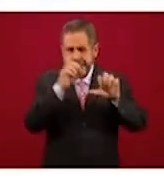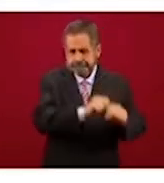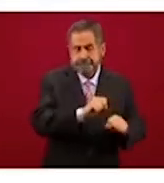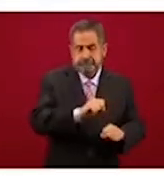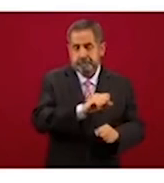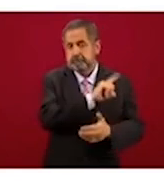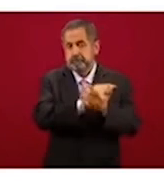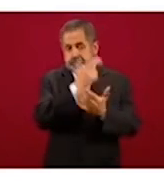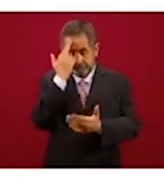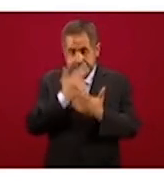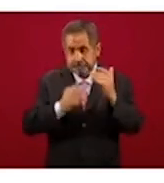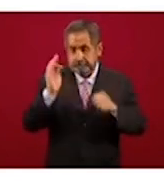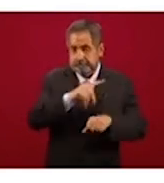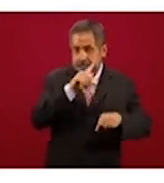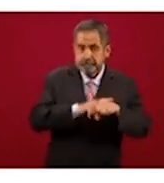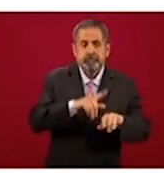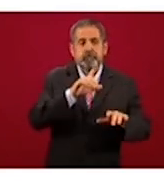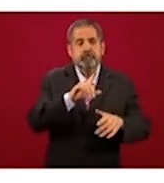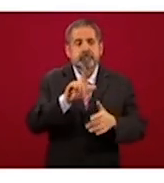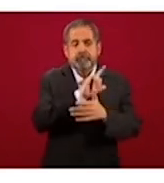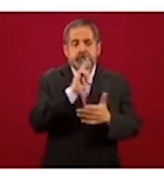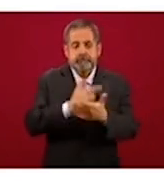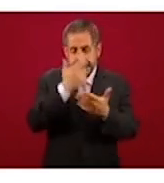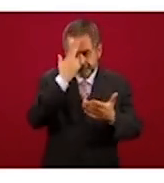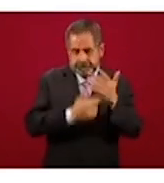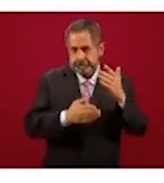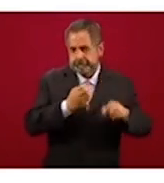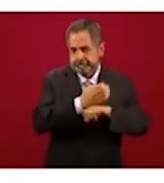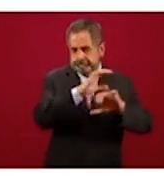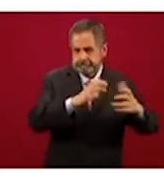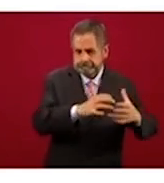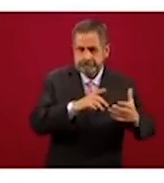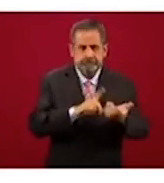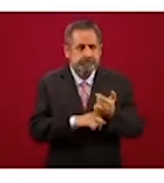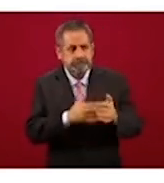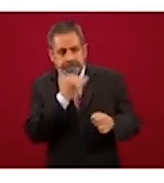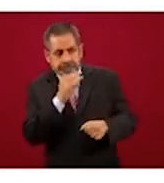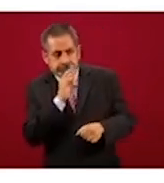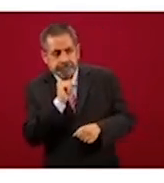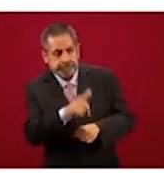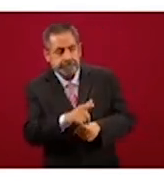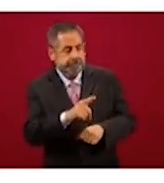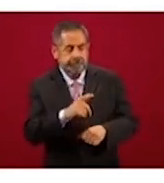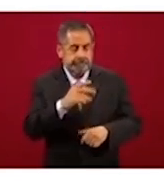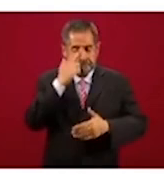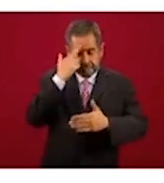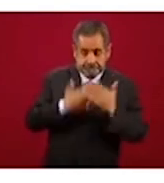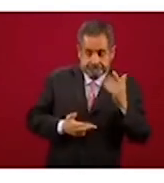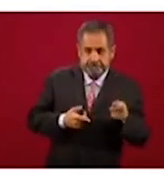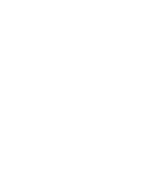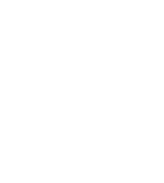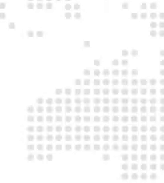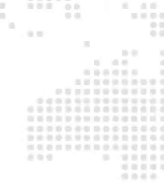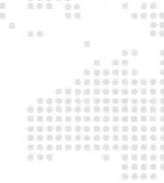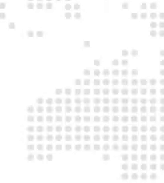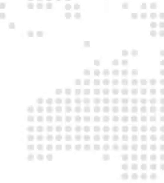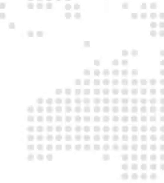del foro común e incluso por faltas administrativas adelante por favor